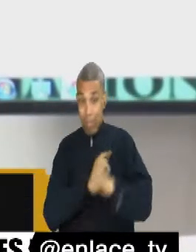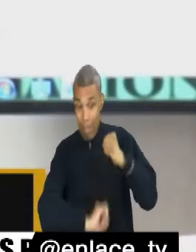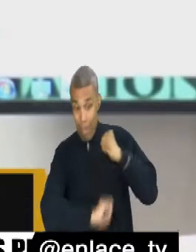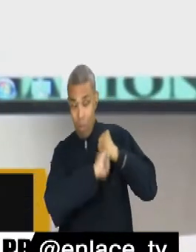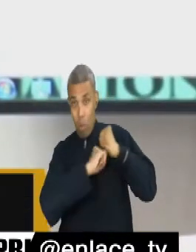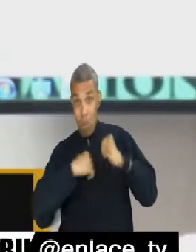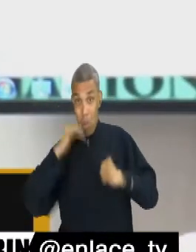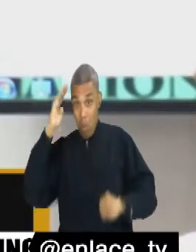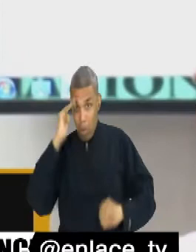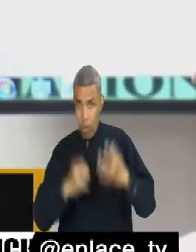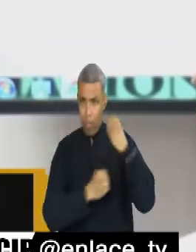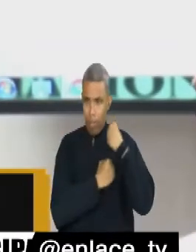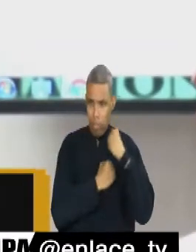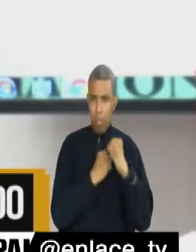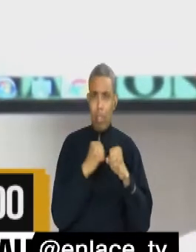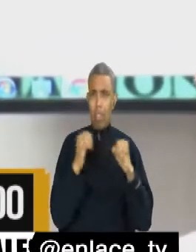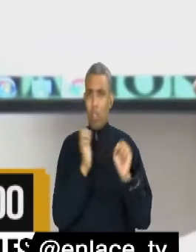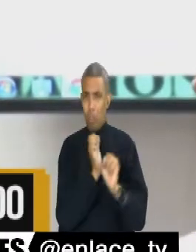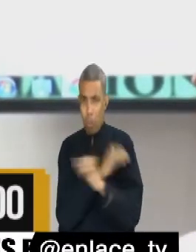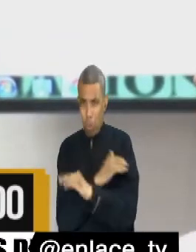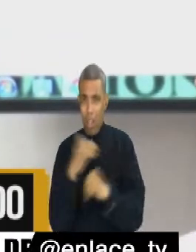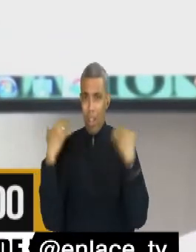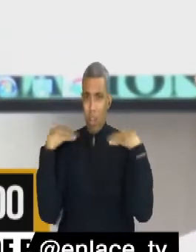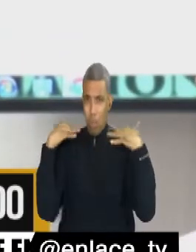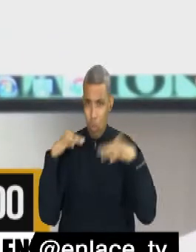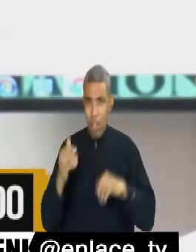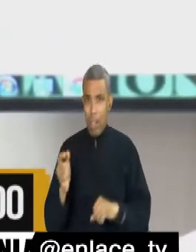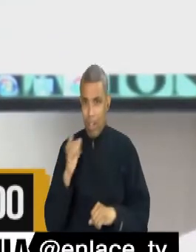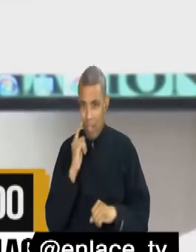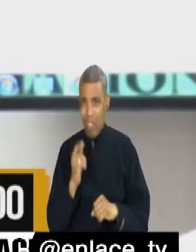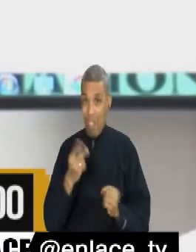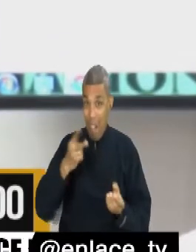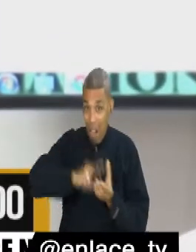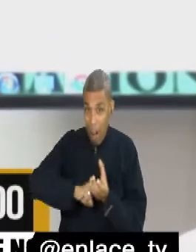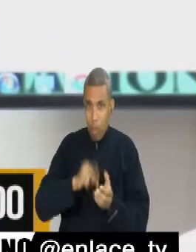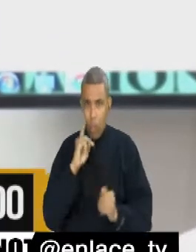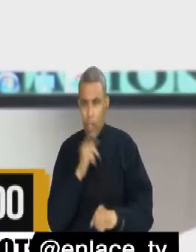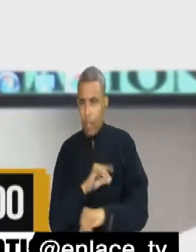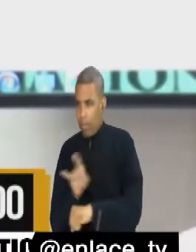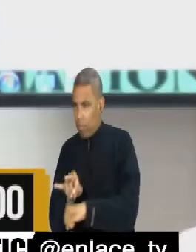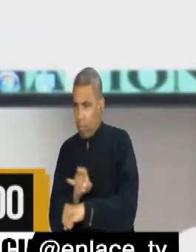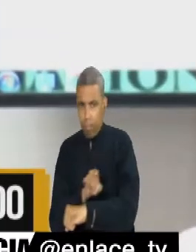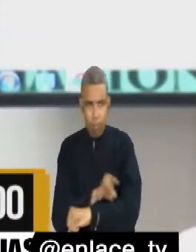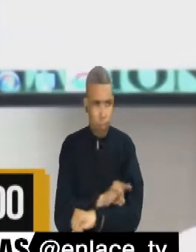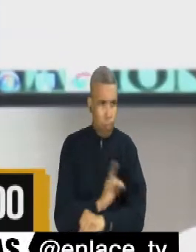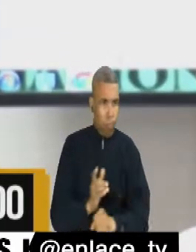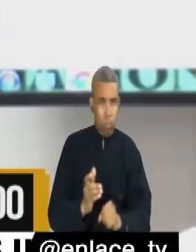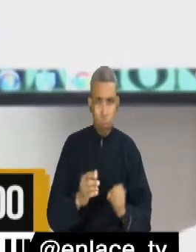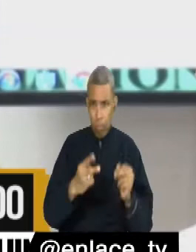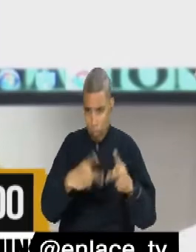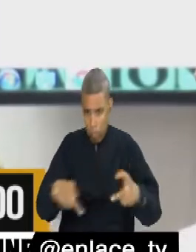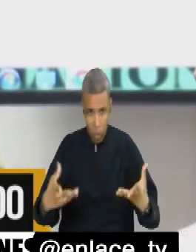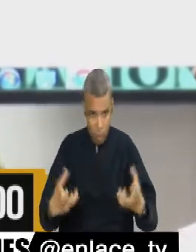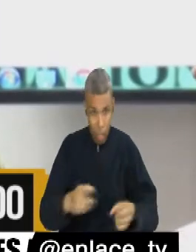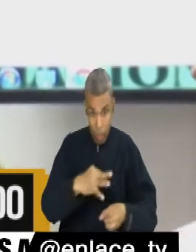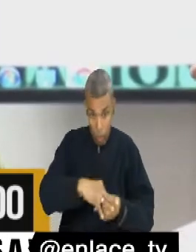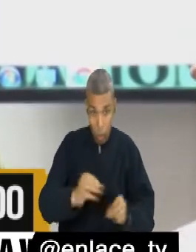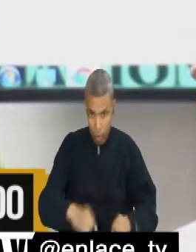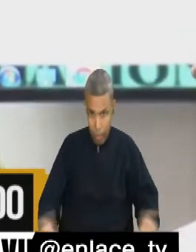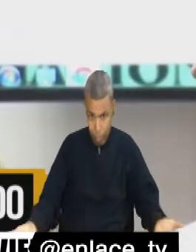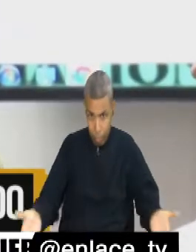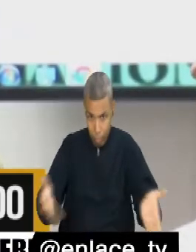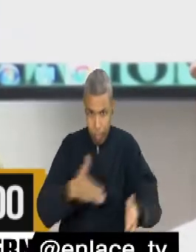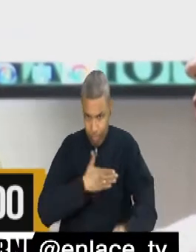en la zona rural, en la zona urbana, pues garantizamos de que la movilidad y las personas, los ciudadanos que querían acudir a